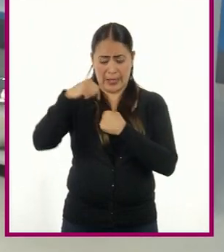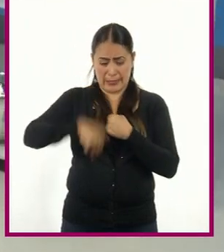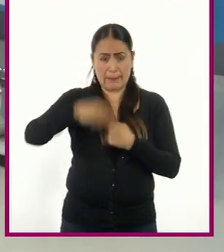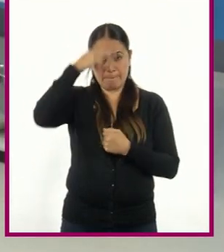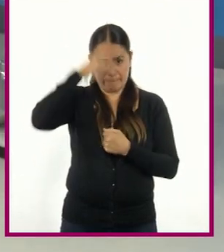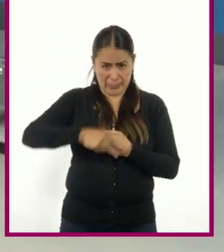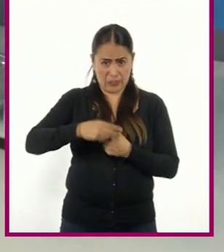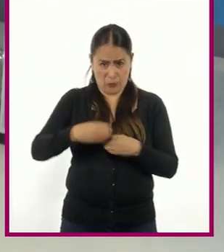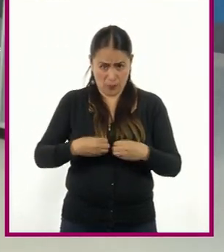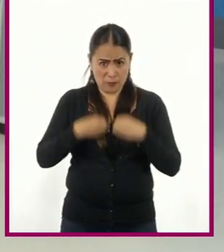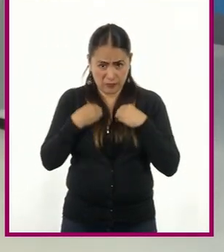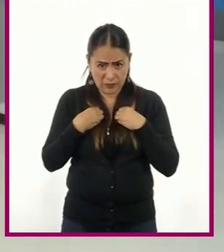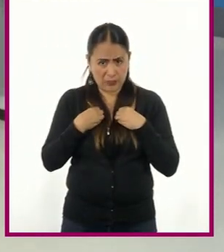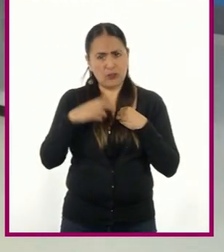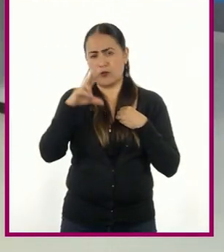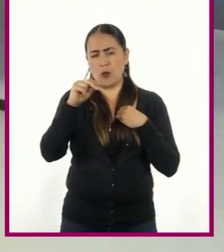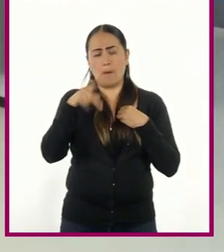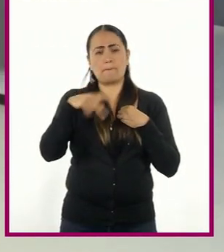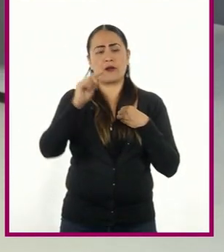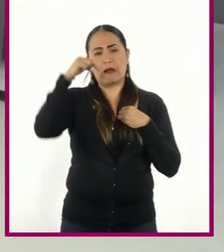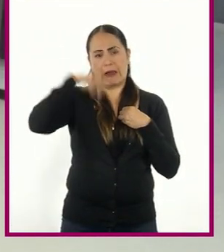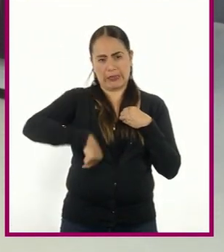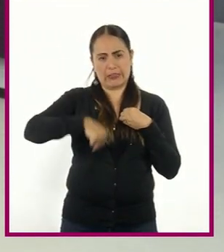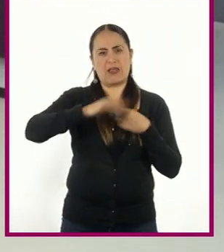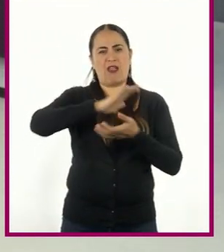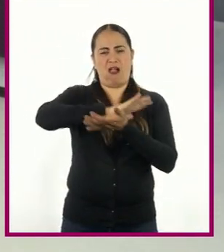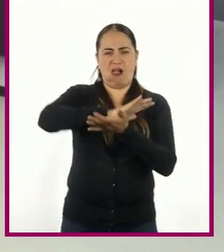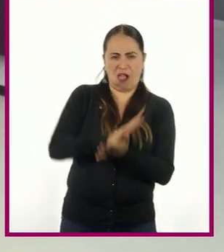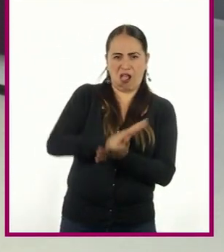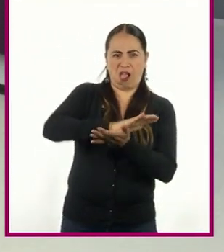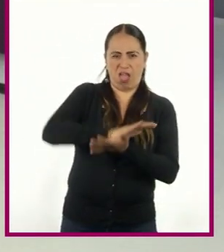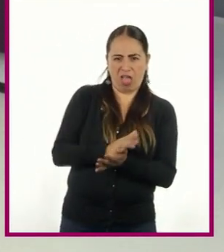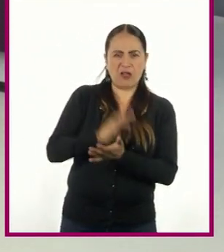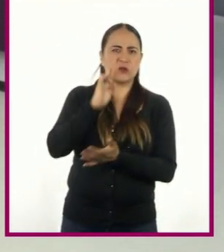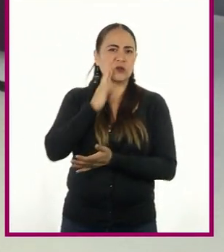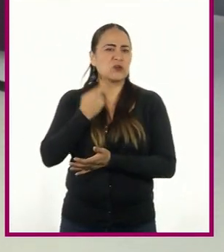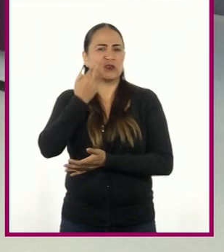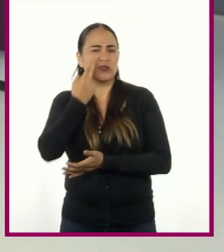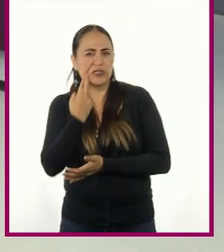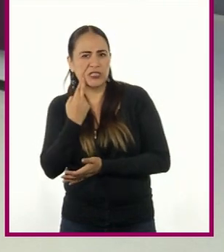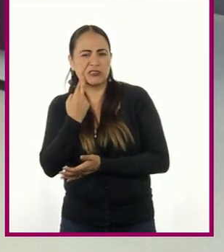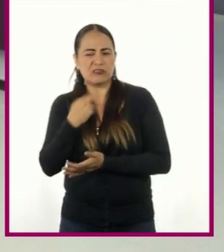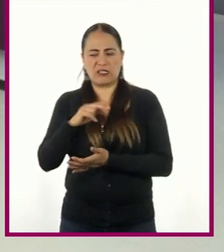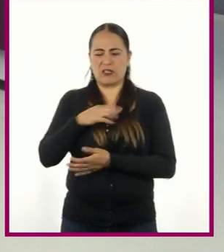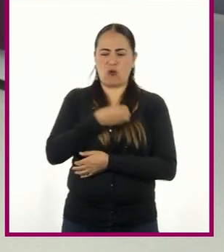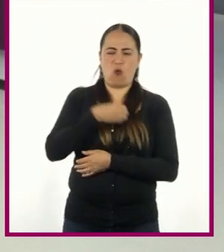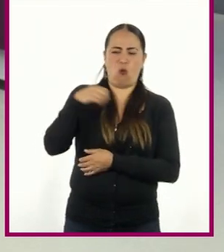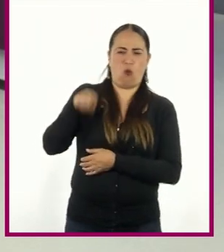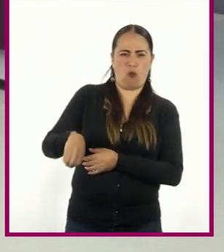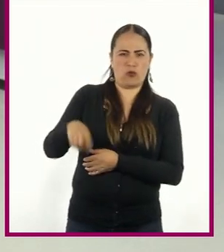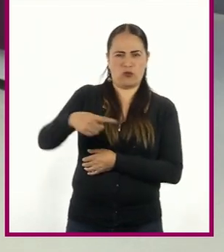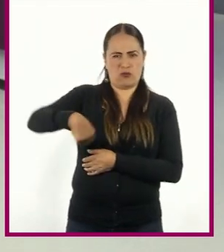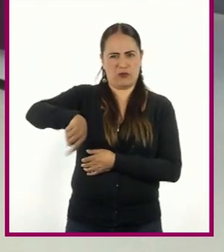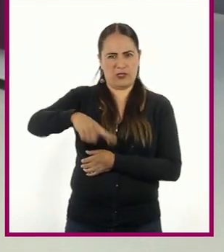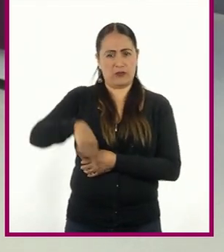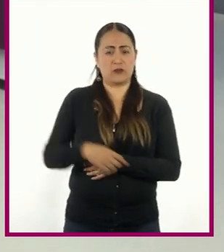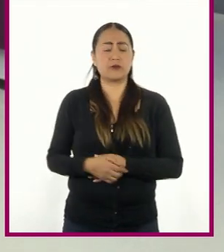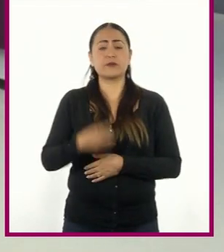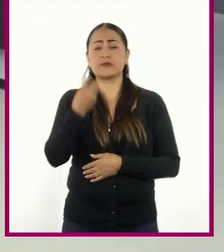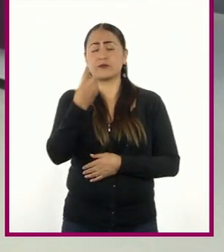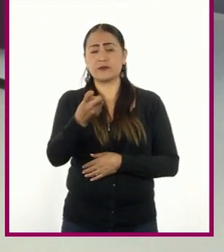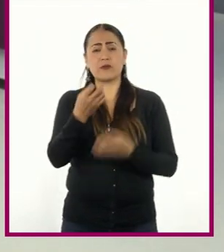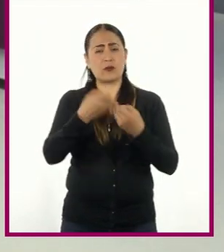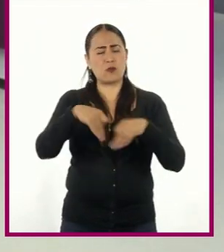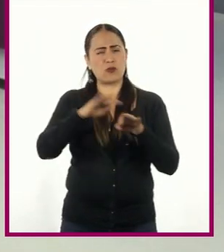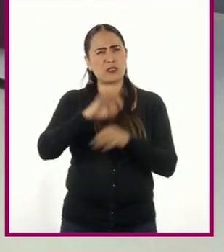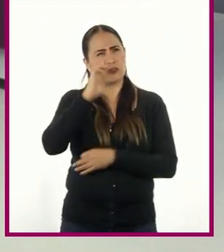México, en nuestro país se desató una ola de racismo y xenofobia hacia estas personas. Este caso es muy importante porque